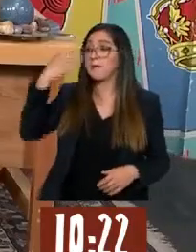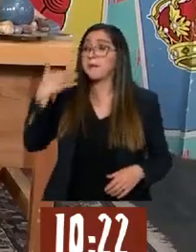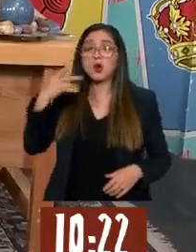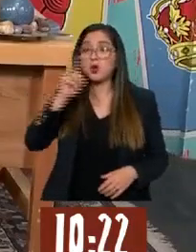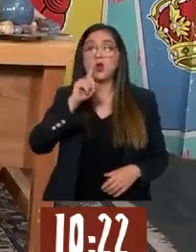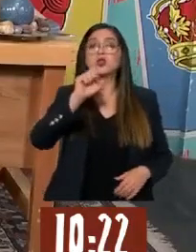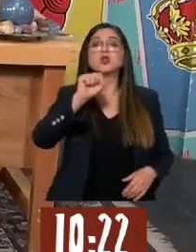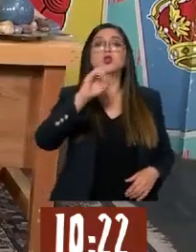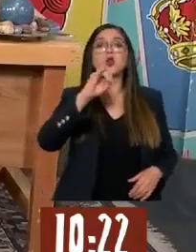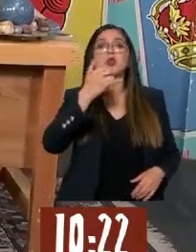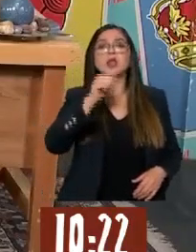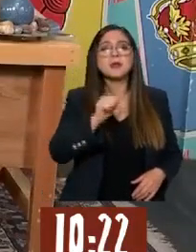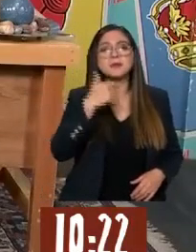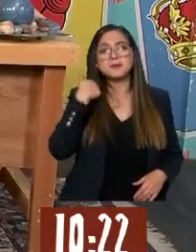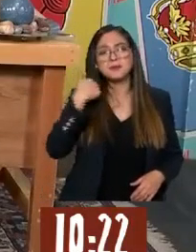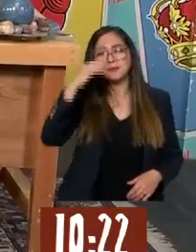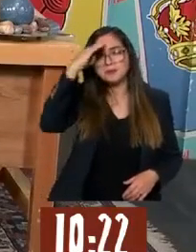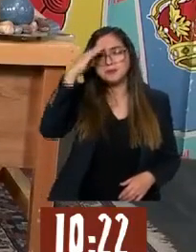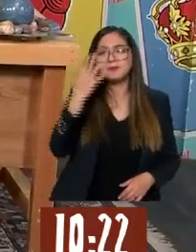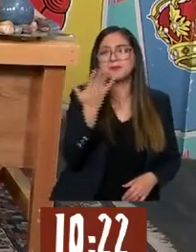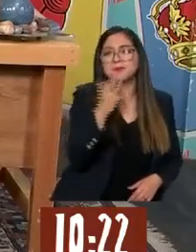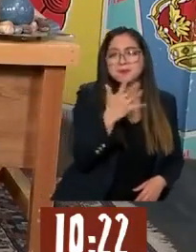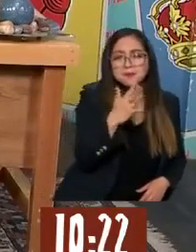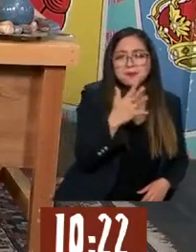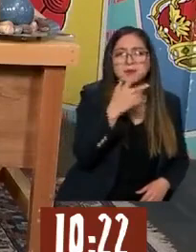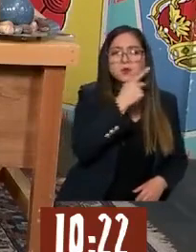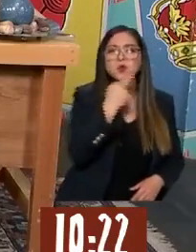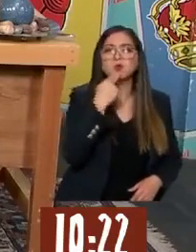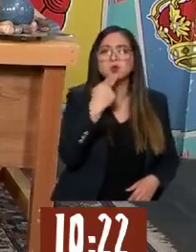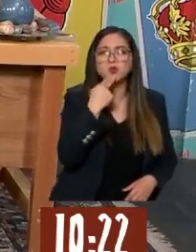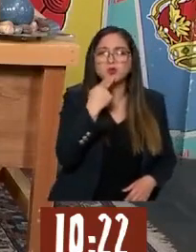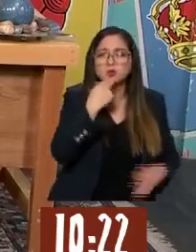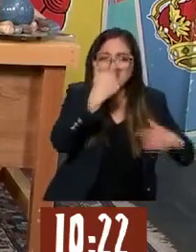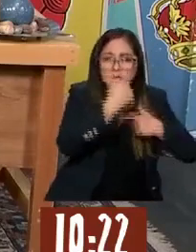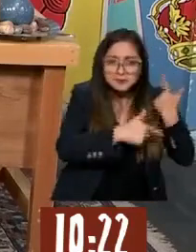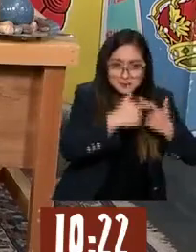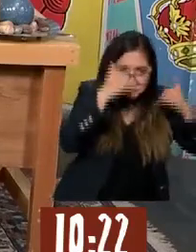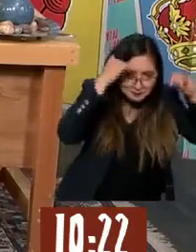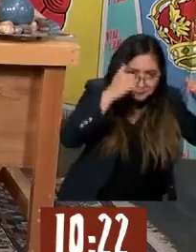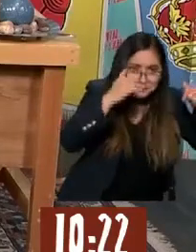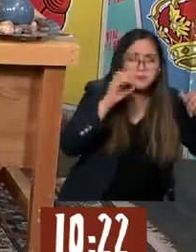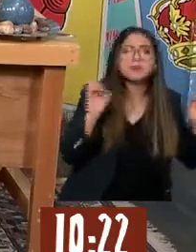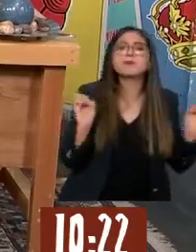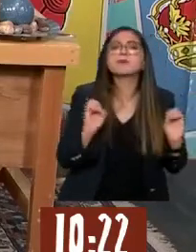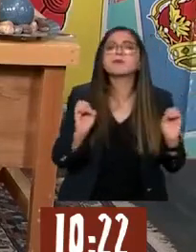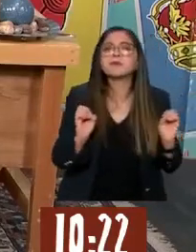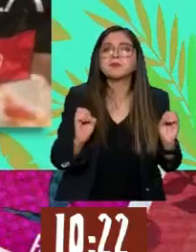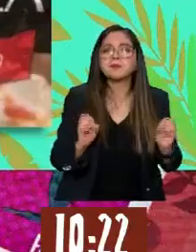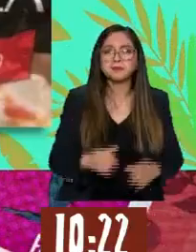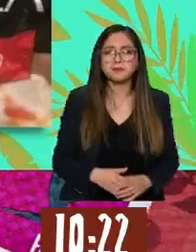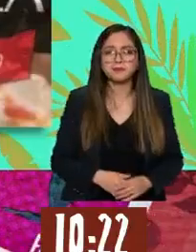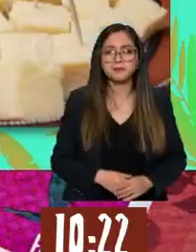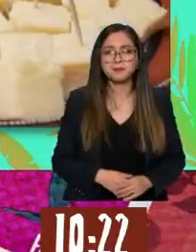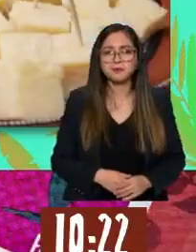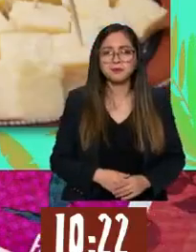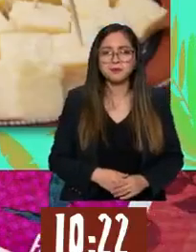que cuando menos un mínimo porcentaje de leche de vaca, ¿no? O ni nada. Bueno, hay quesos veganos que son